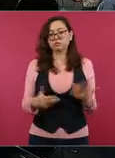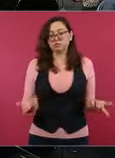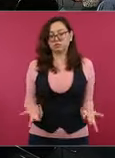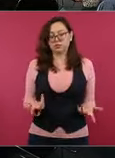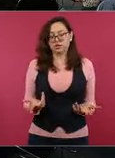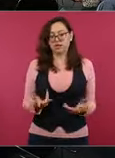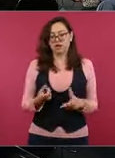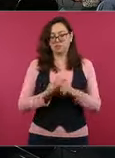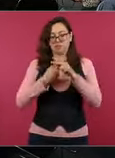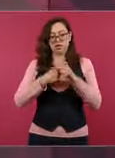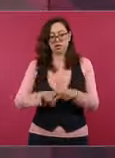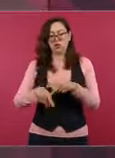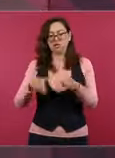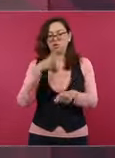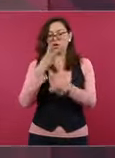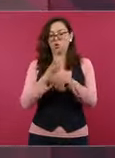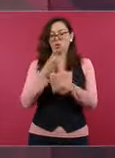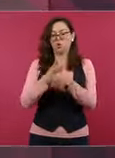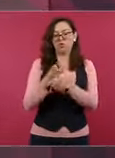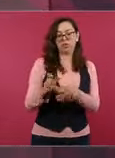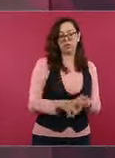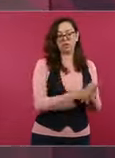segunda transformación de México.